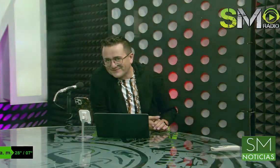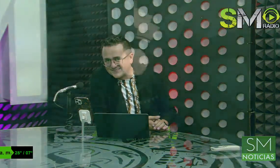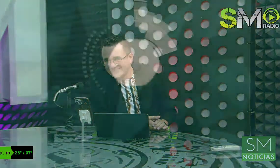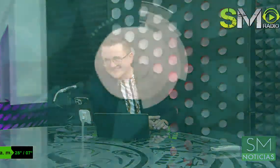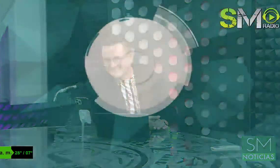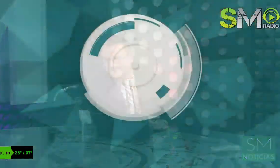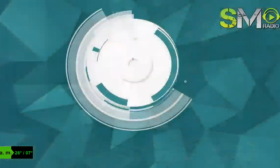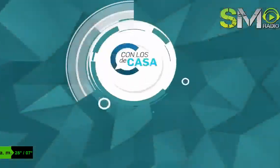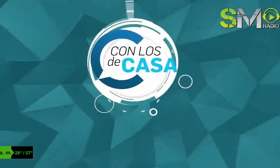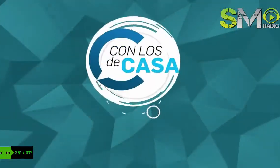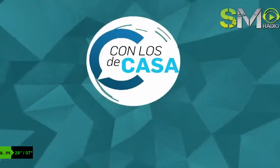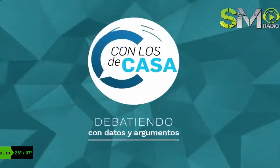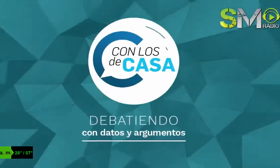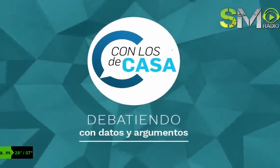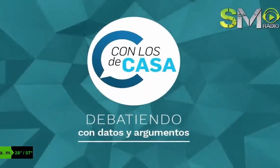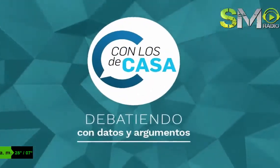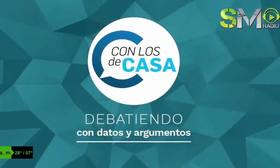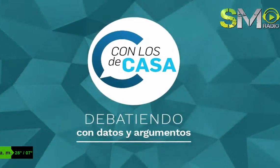tips.